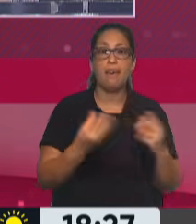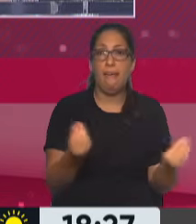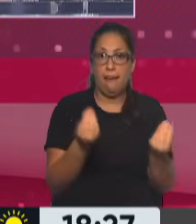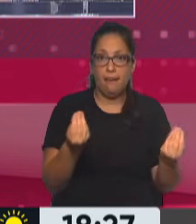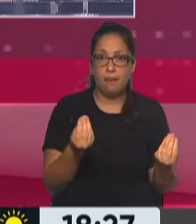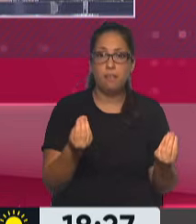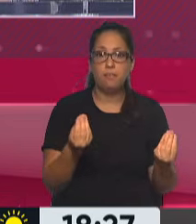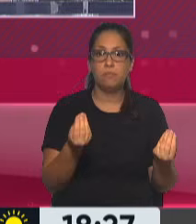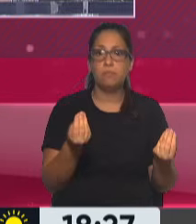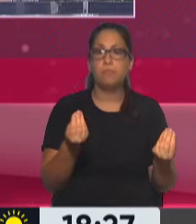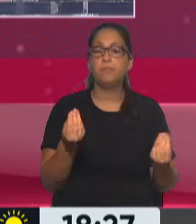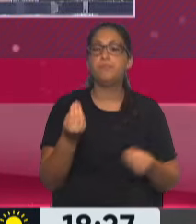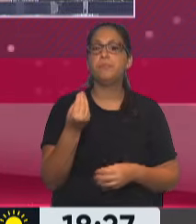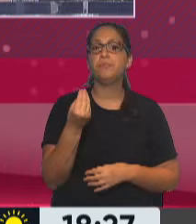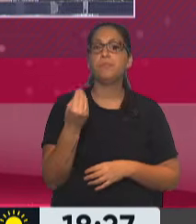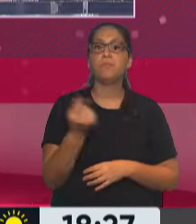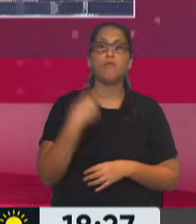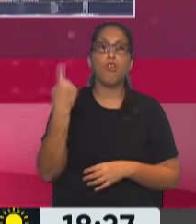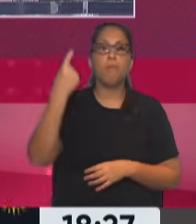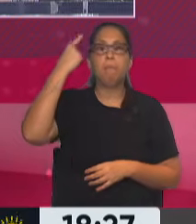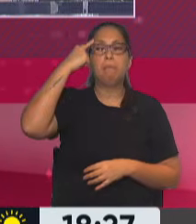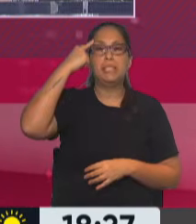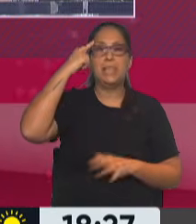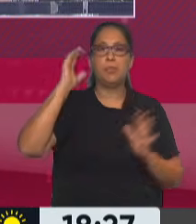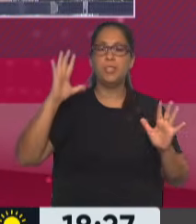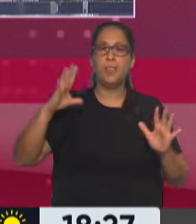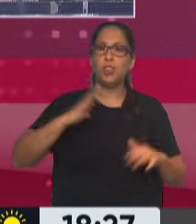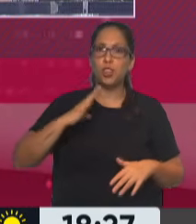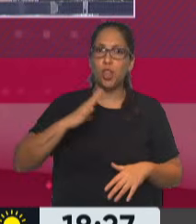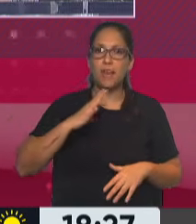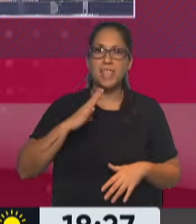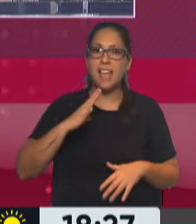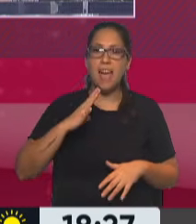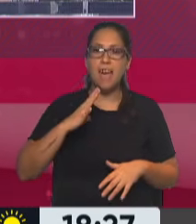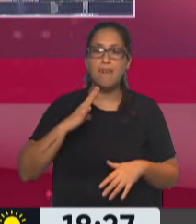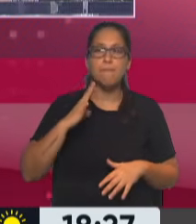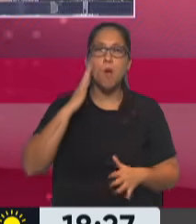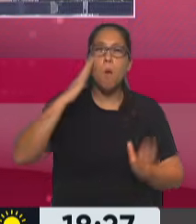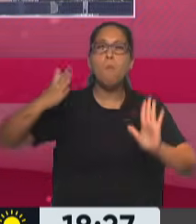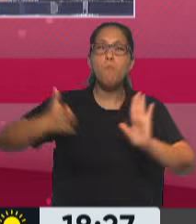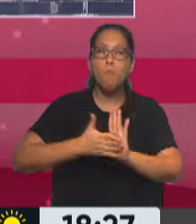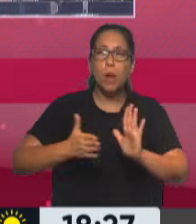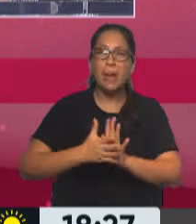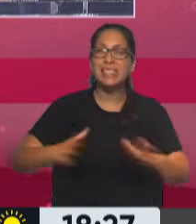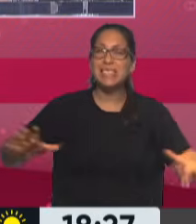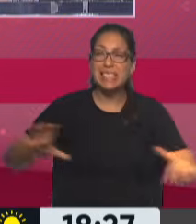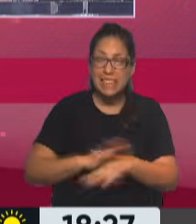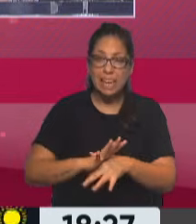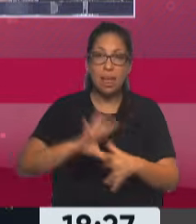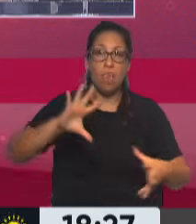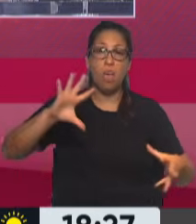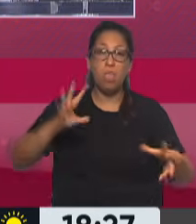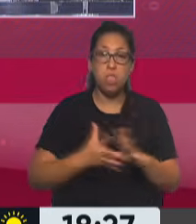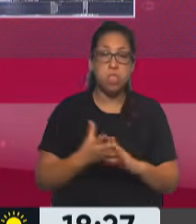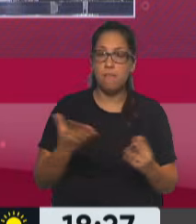sostener que metodológicamente todavía no tenemos indicios para comprobar los daños causados. Ajá. ¿Por qué